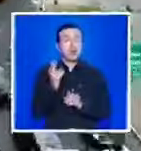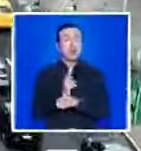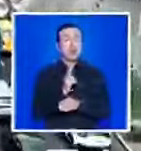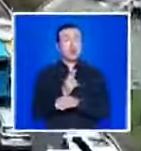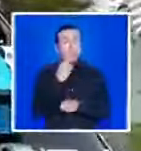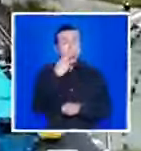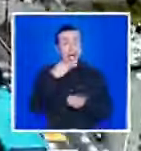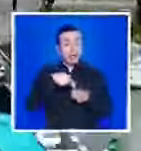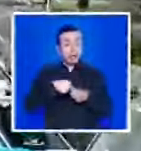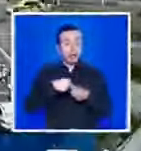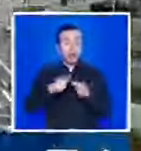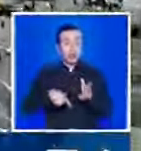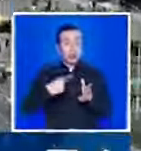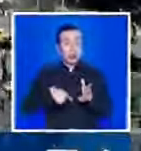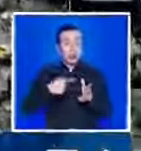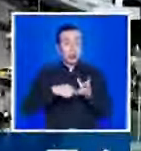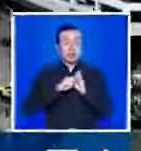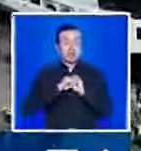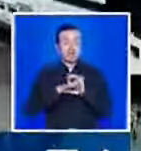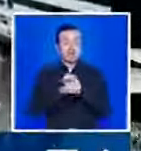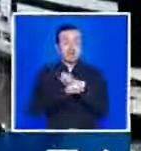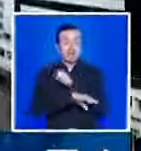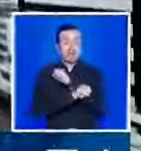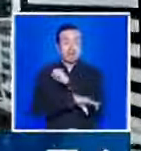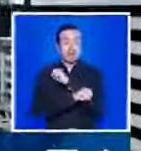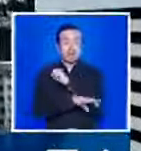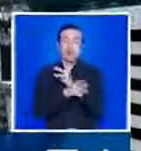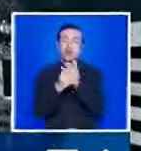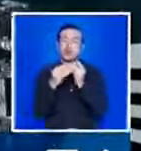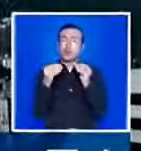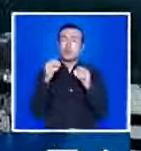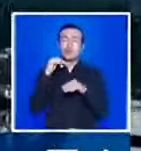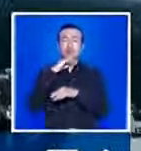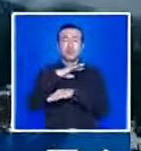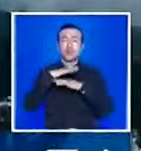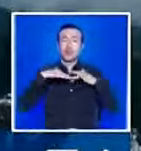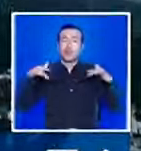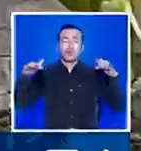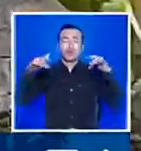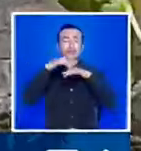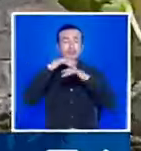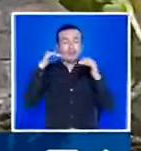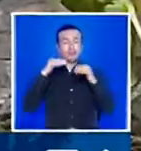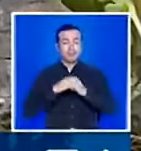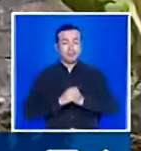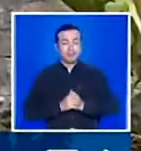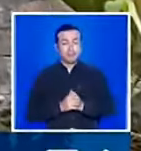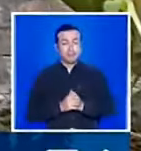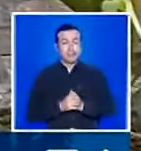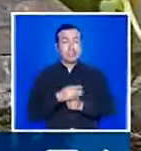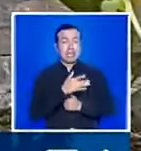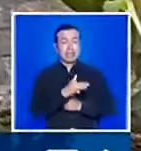aumenta la emisión de dióxido de carbono, metano y partículas tóxicas como el nitrógeno. Estos contaminantes afectan